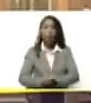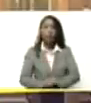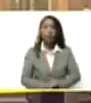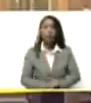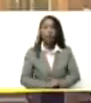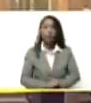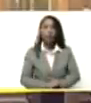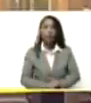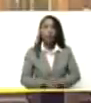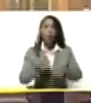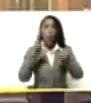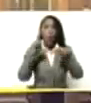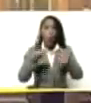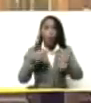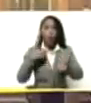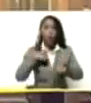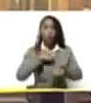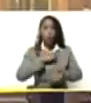ilegal